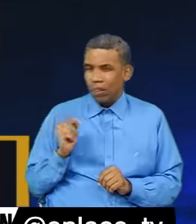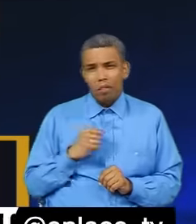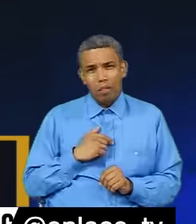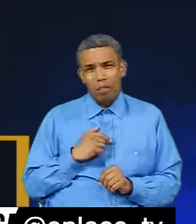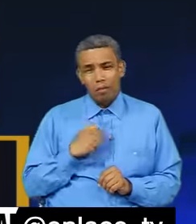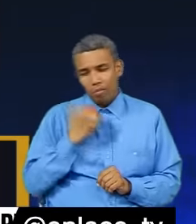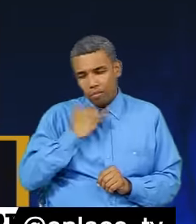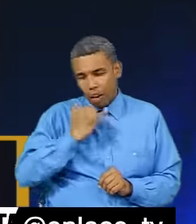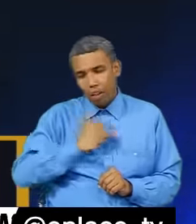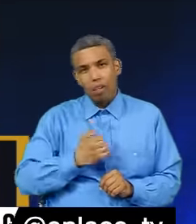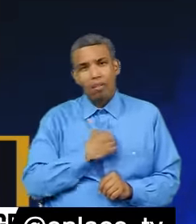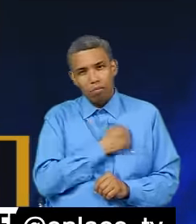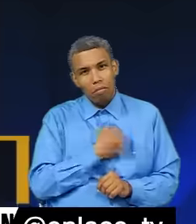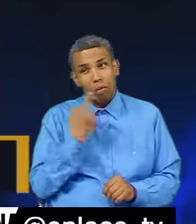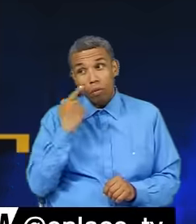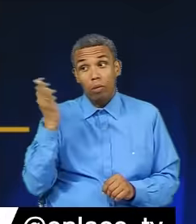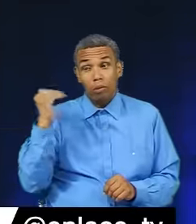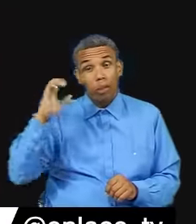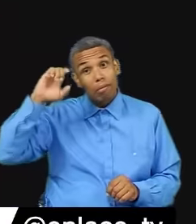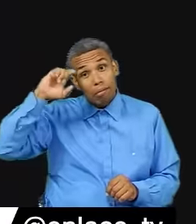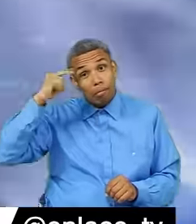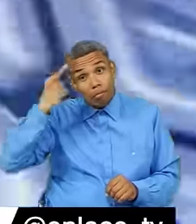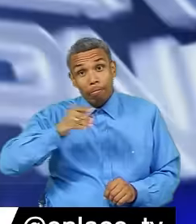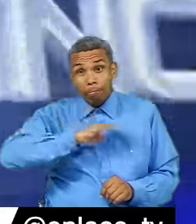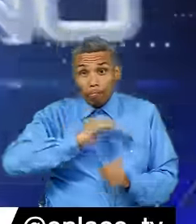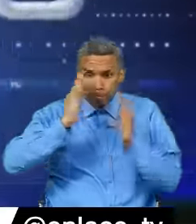atención urgente por las autoridades competentes.